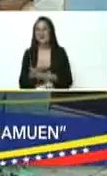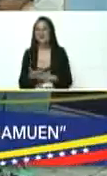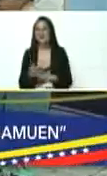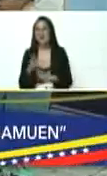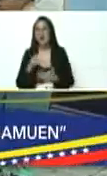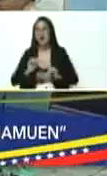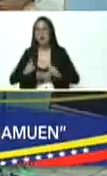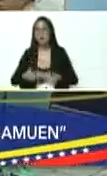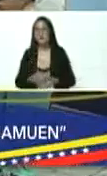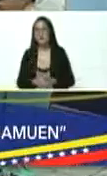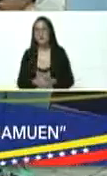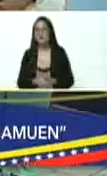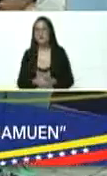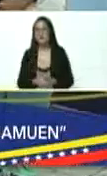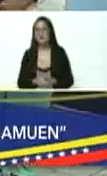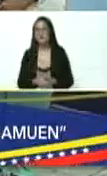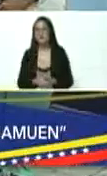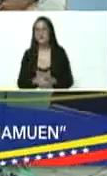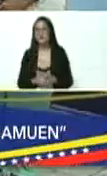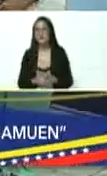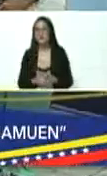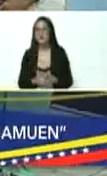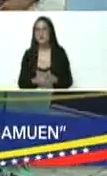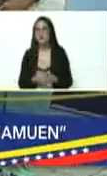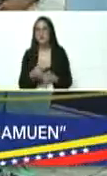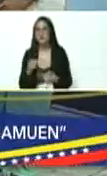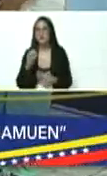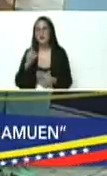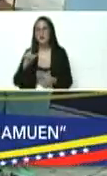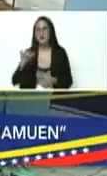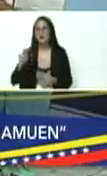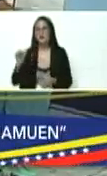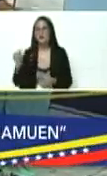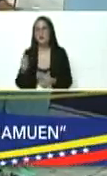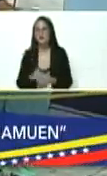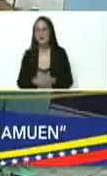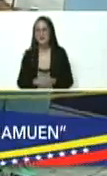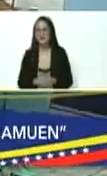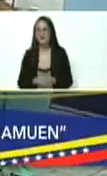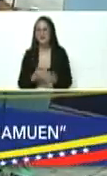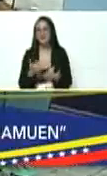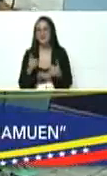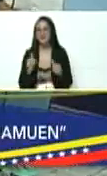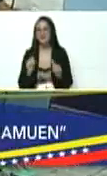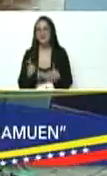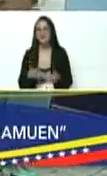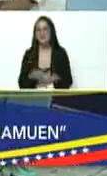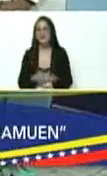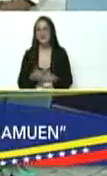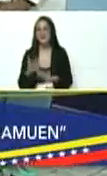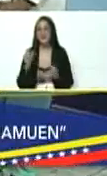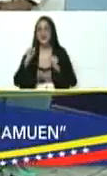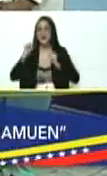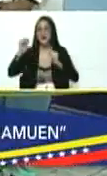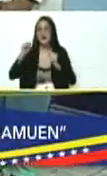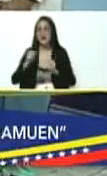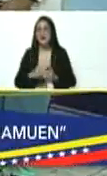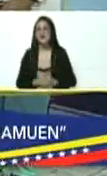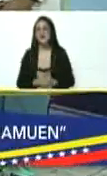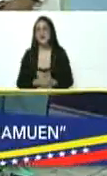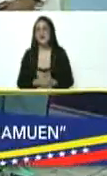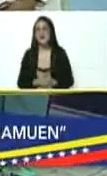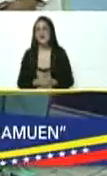comenzar con la compañera Olivia Angulo, quien ha sido una de las heroínas que ha estado